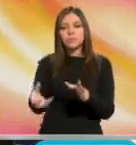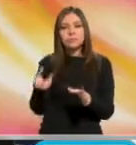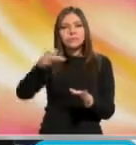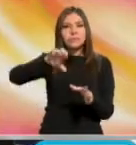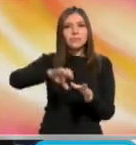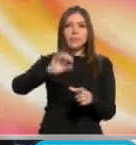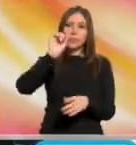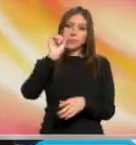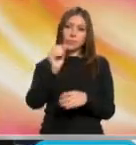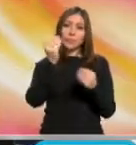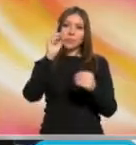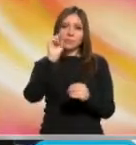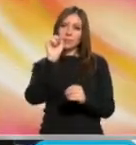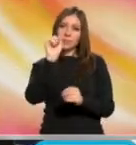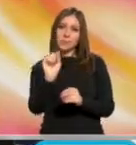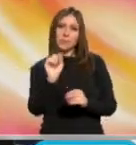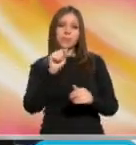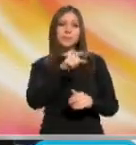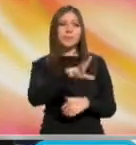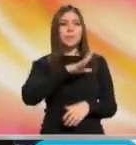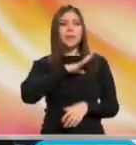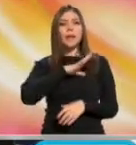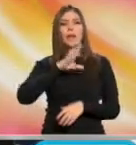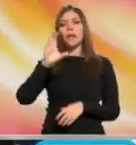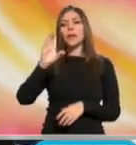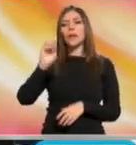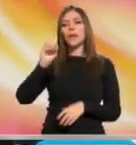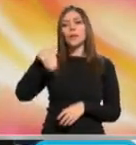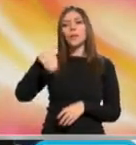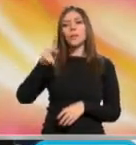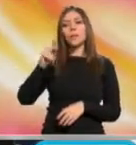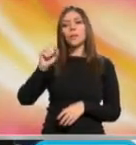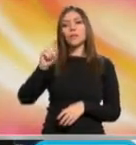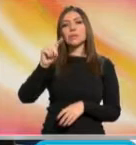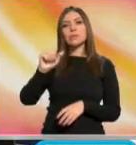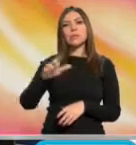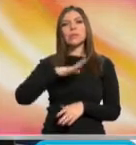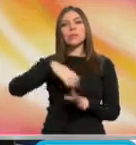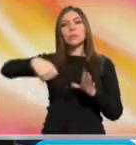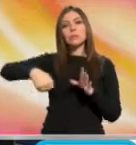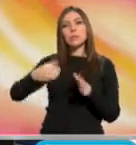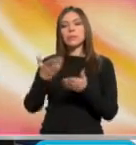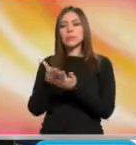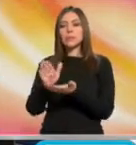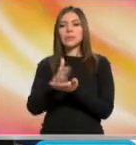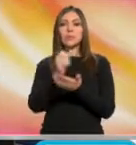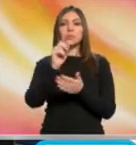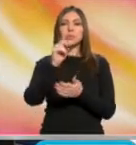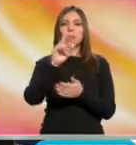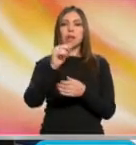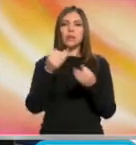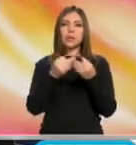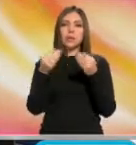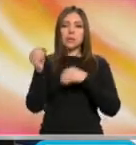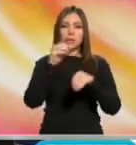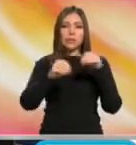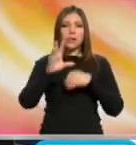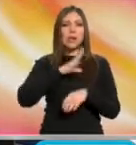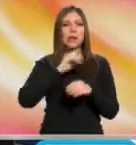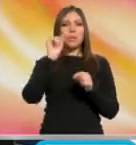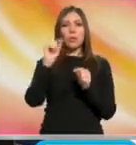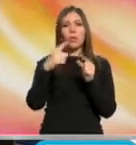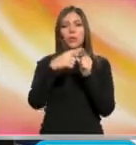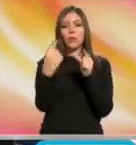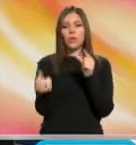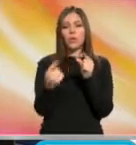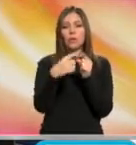supuesto. ¿No? Esta tiene un poco de composta que tenemos en una cubetita y tierra, ¿no? Y un poquito de sustrato. Muy bien, Eh, tiene hojas, tiene